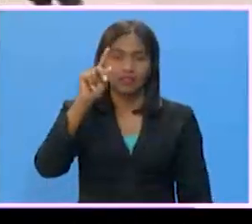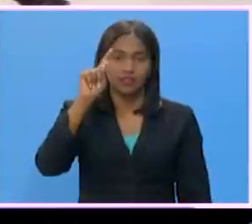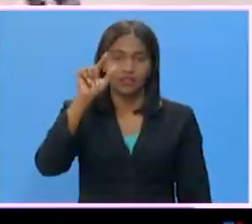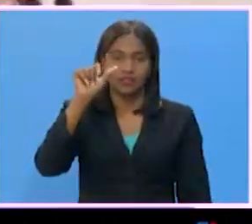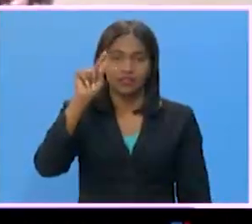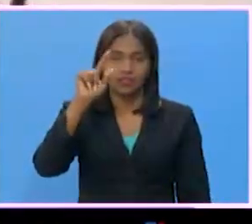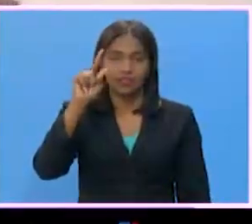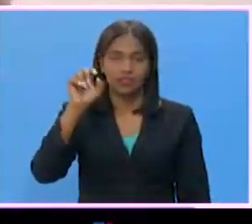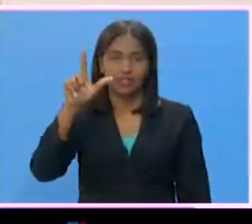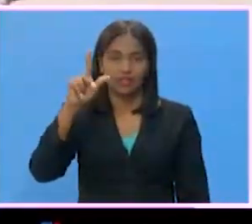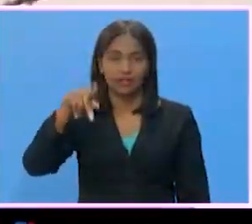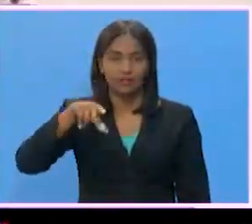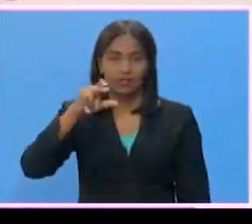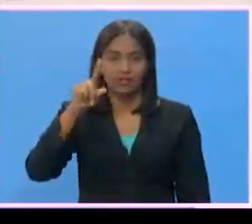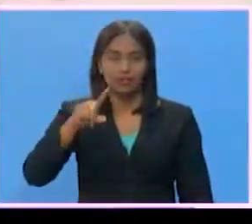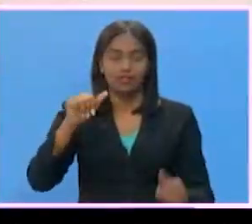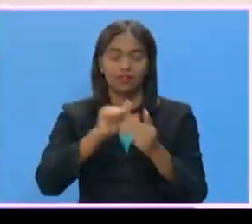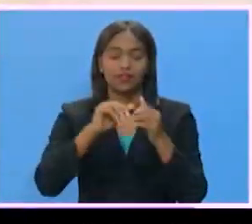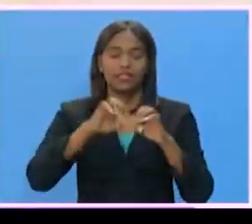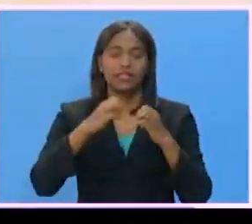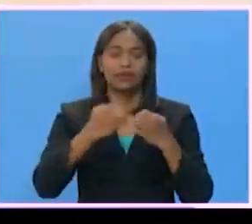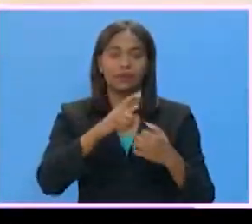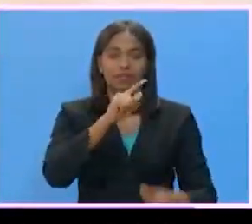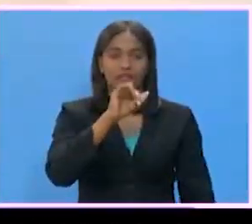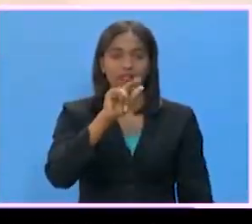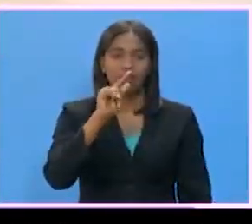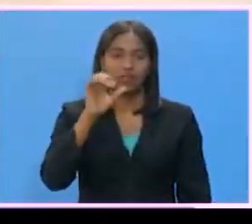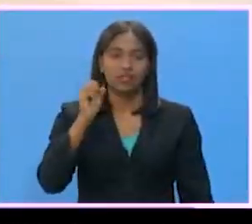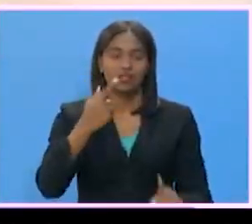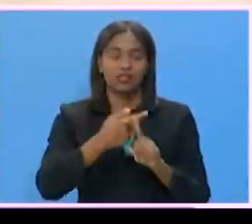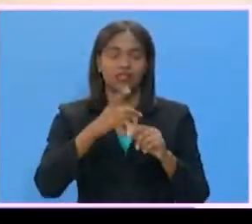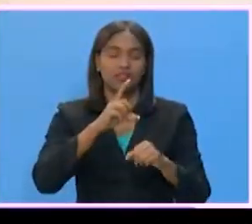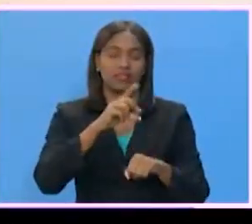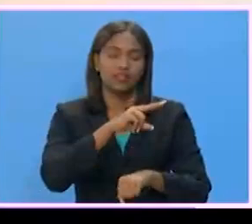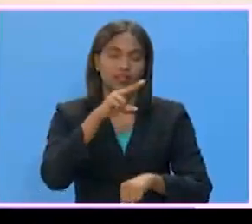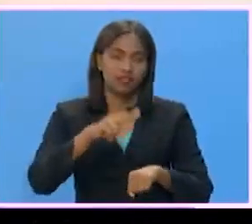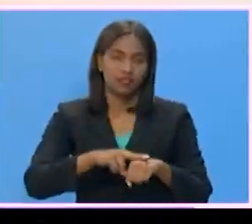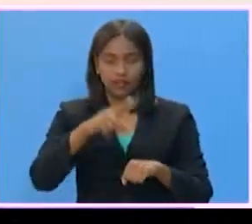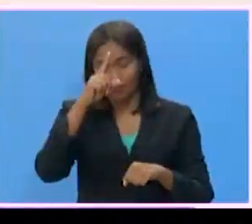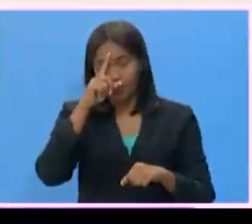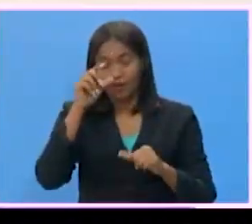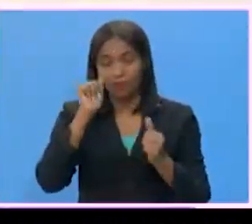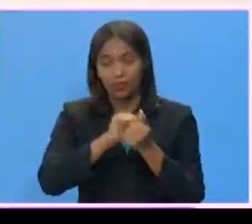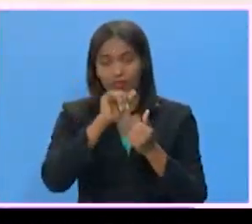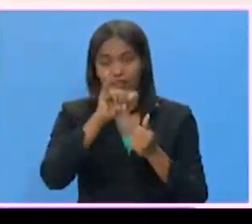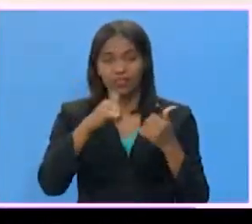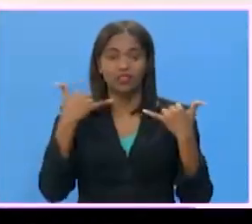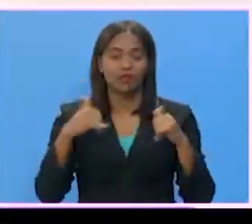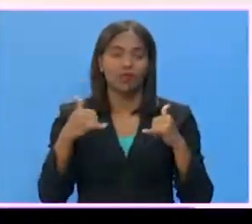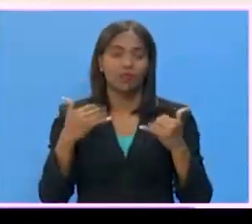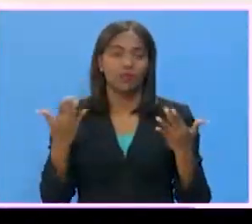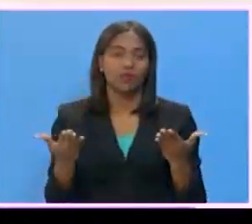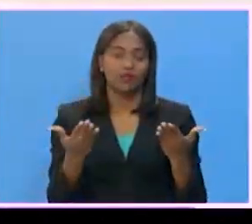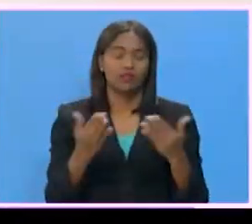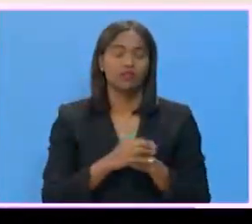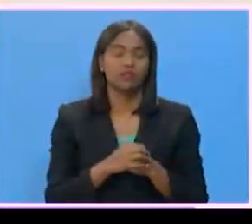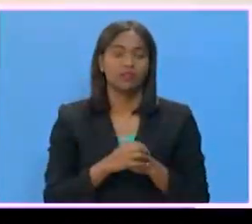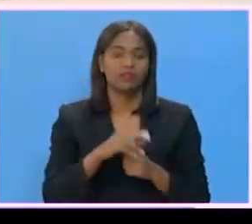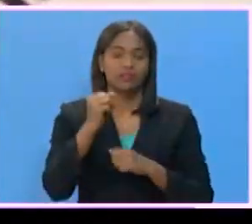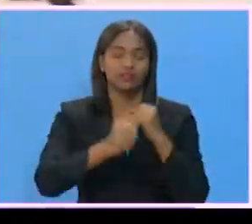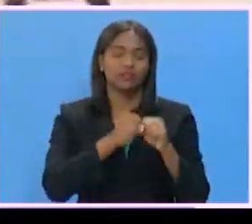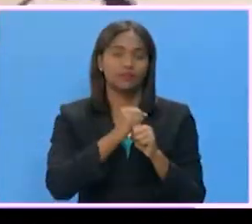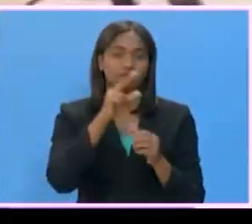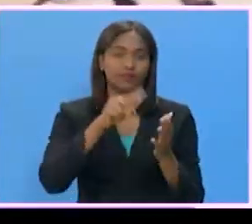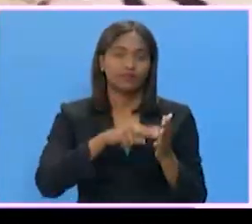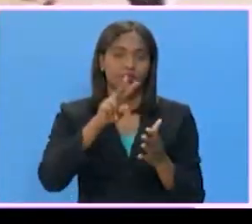estará debutando con el conjunto de los Titanes del Distrito Nacional para esta temporada 2022.